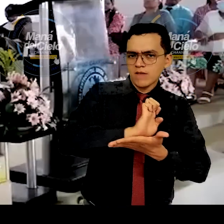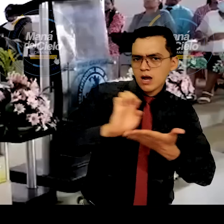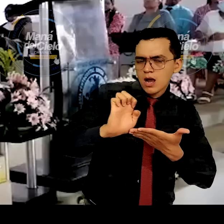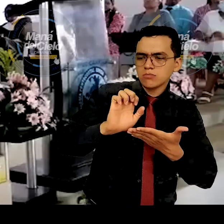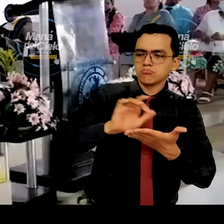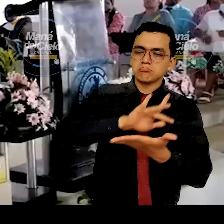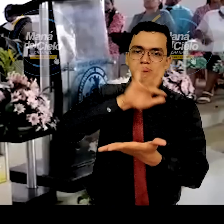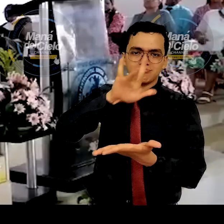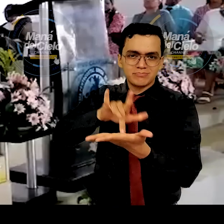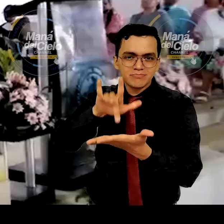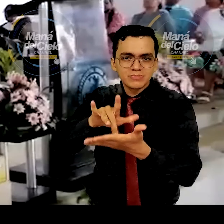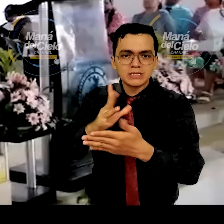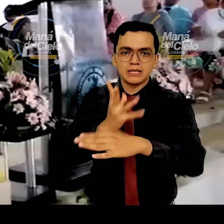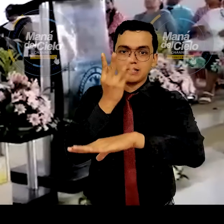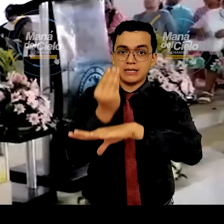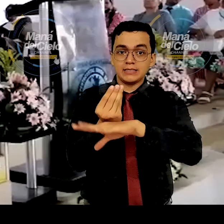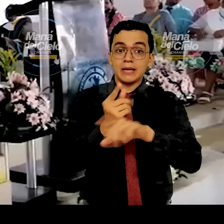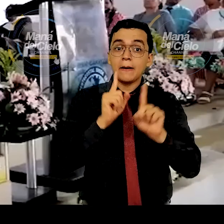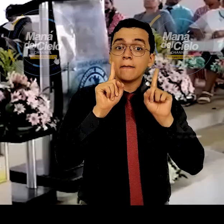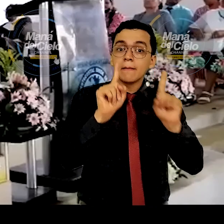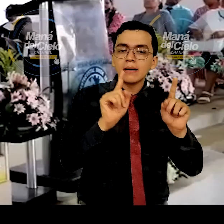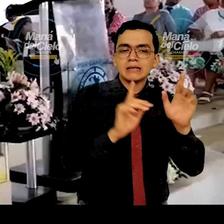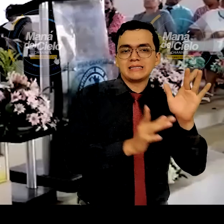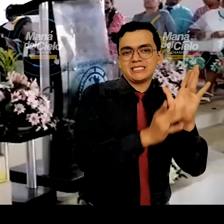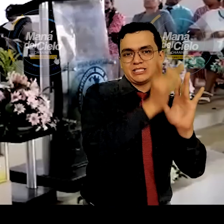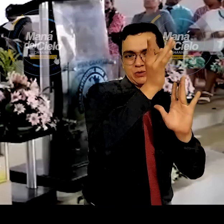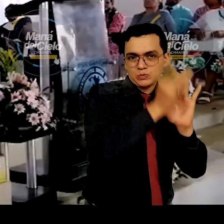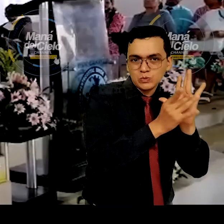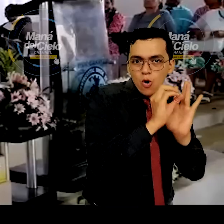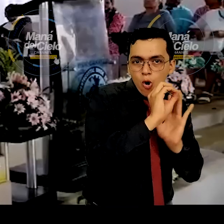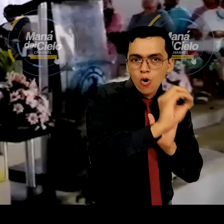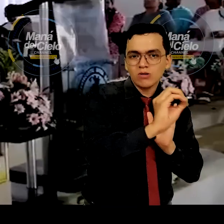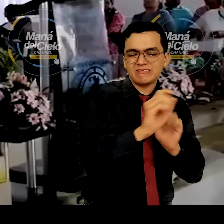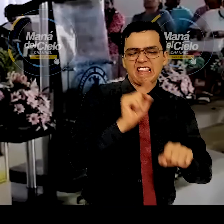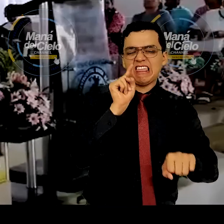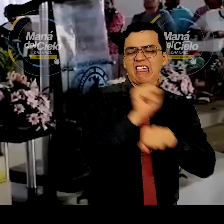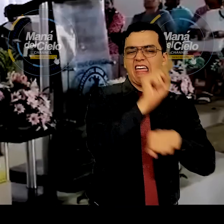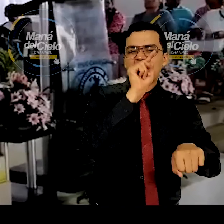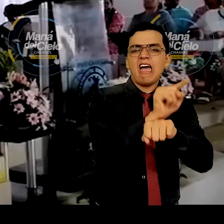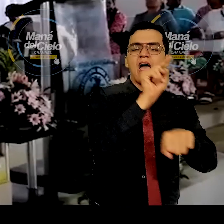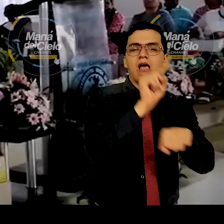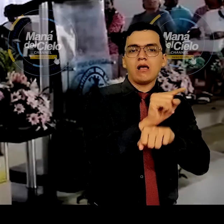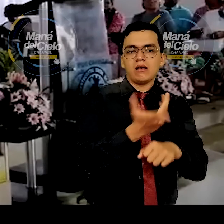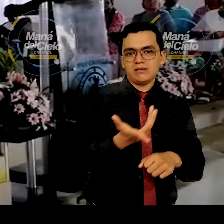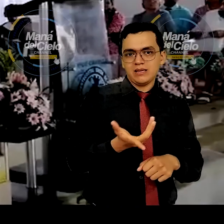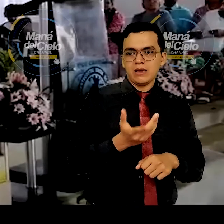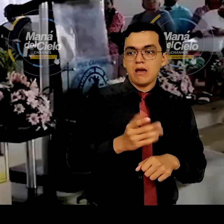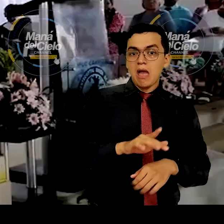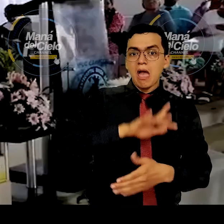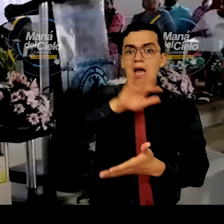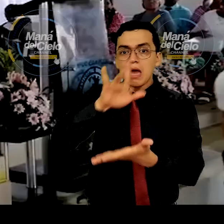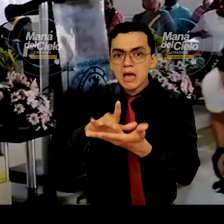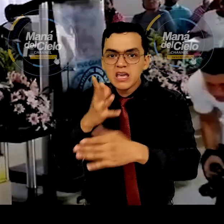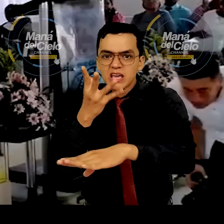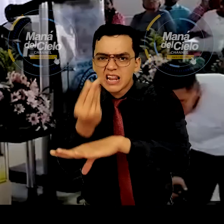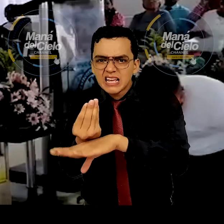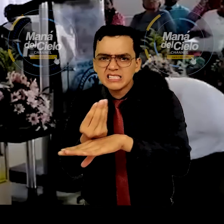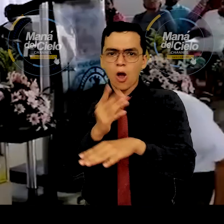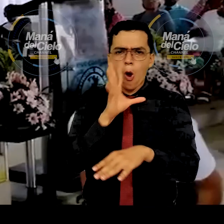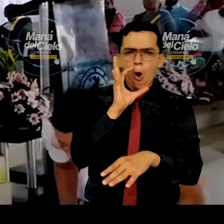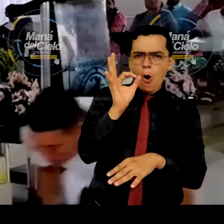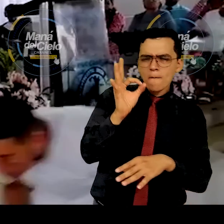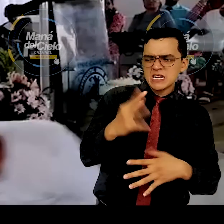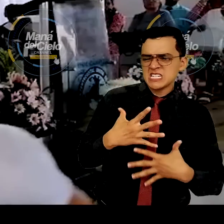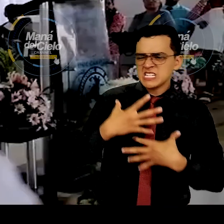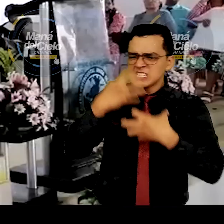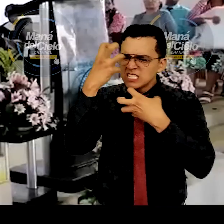marido la atacaba por eso y la sacó tirando de los pelos. Y Dios dijo, usted